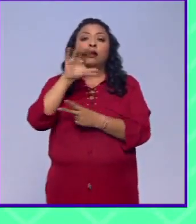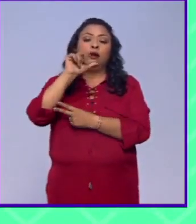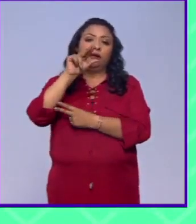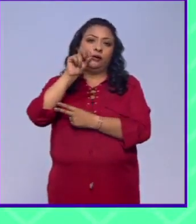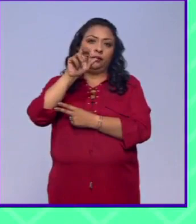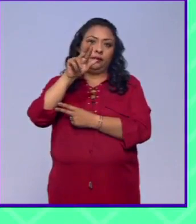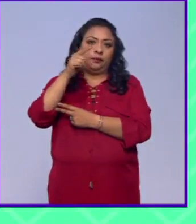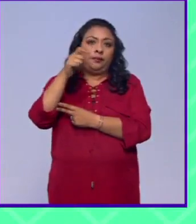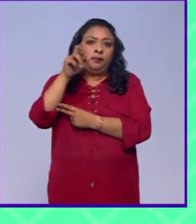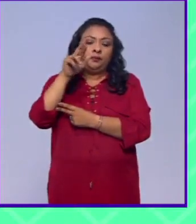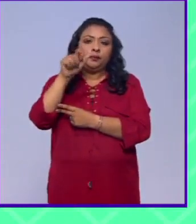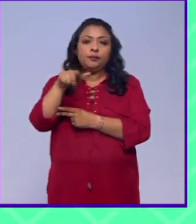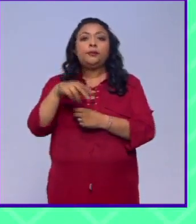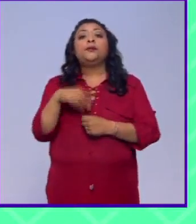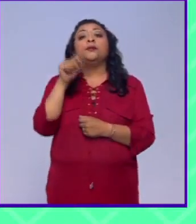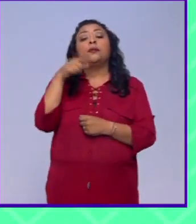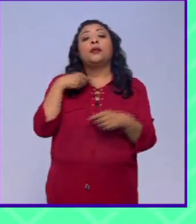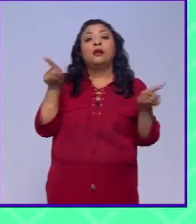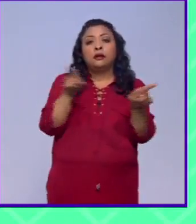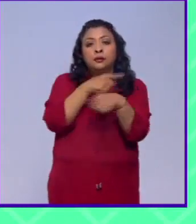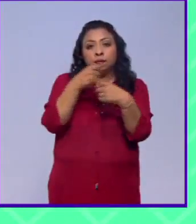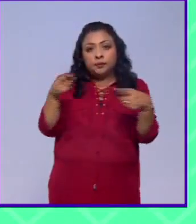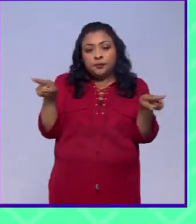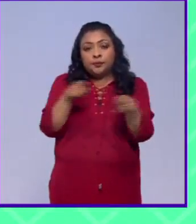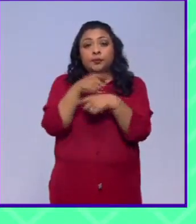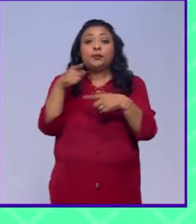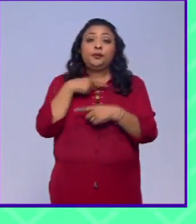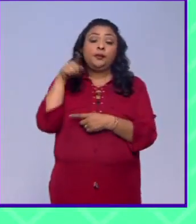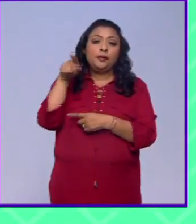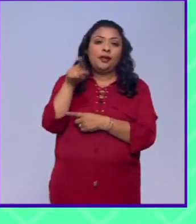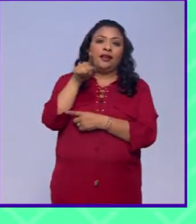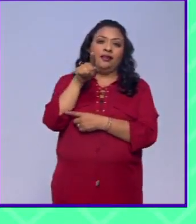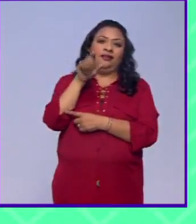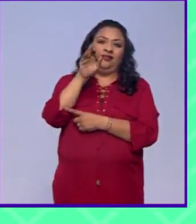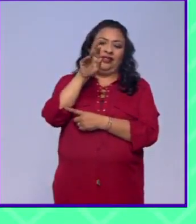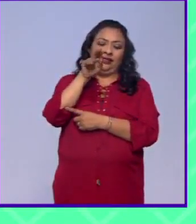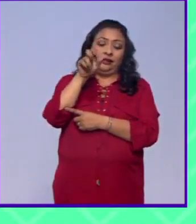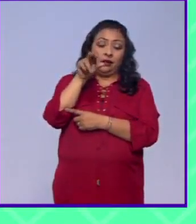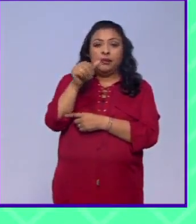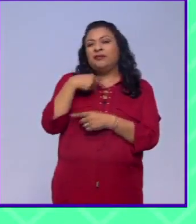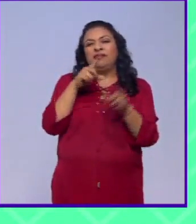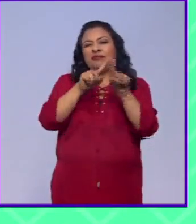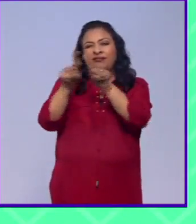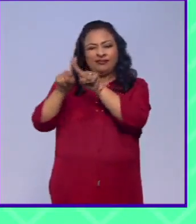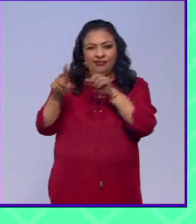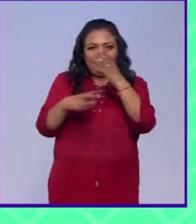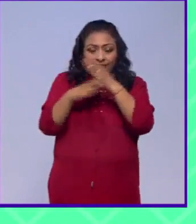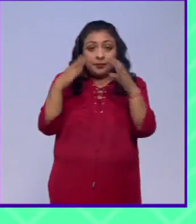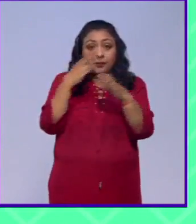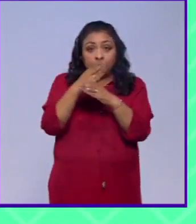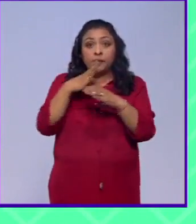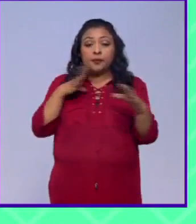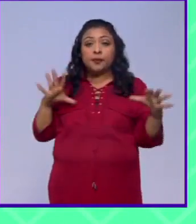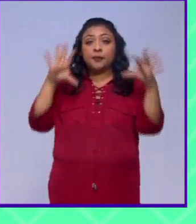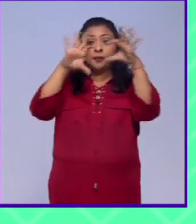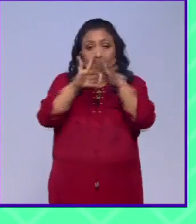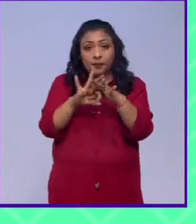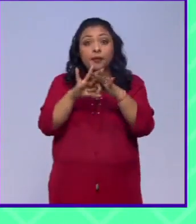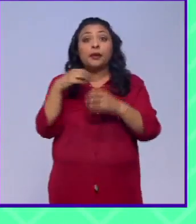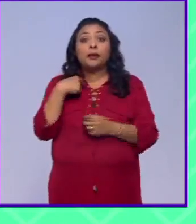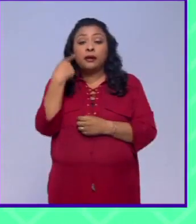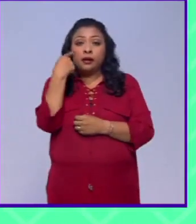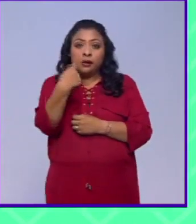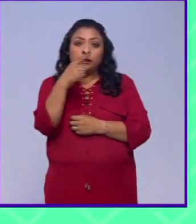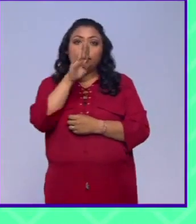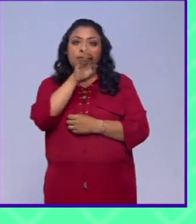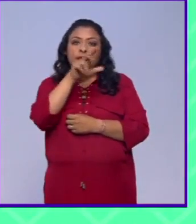underground, con la música de Frank Zappa, en fin, con todo ese tipo de cosas, ¿no? Y porque lo ve a